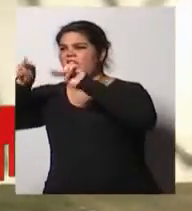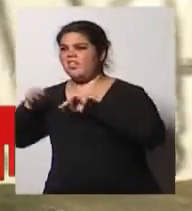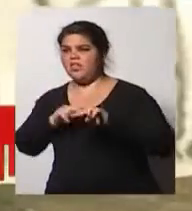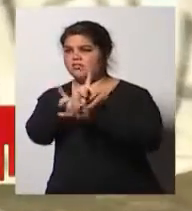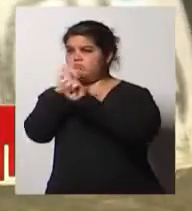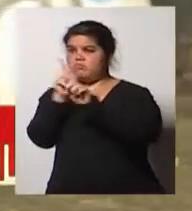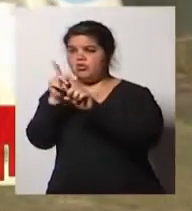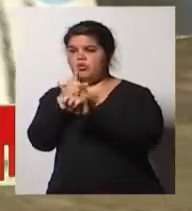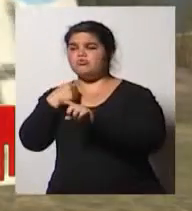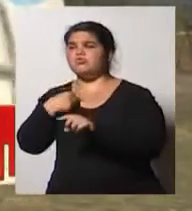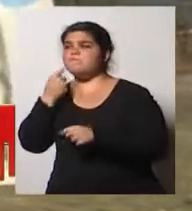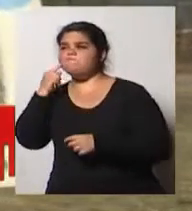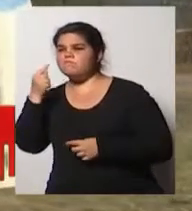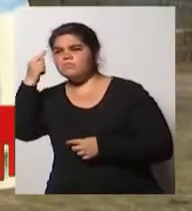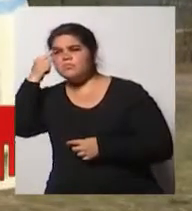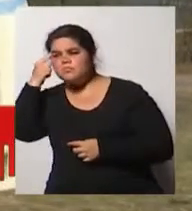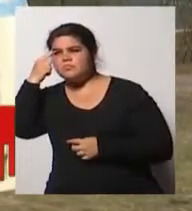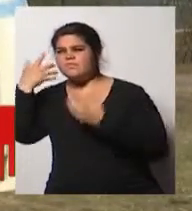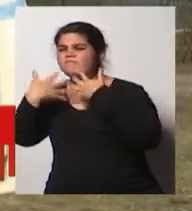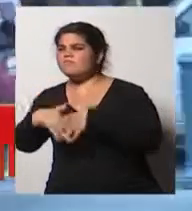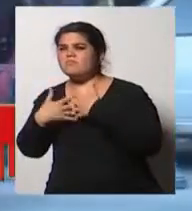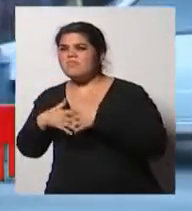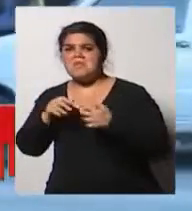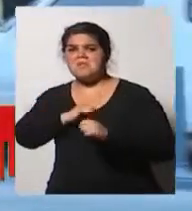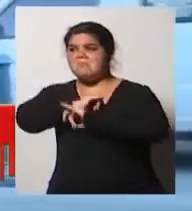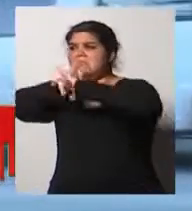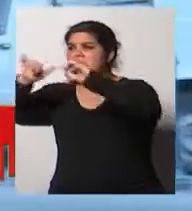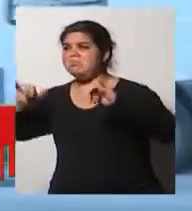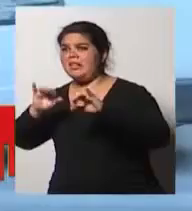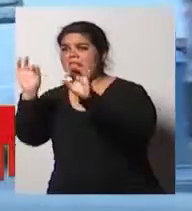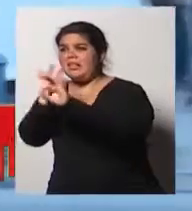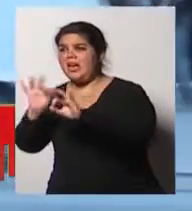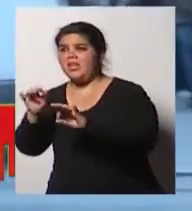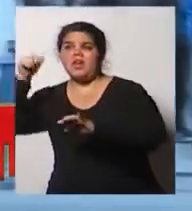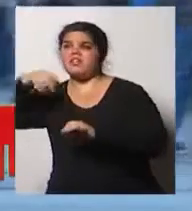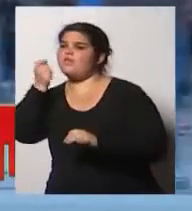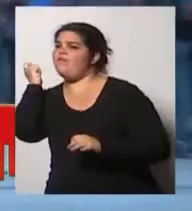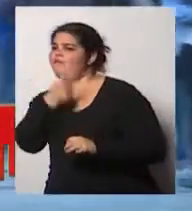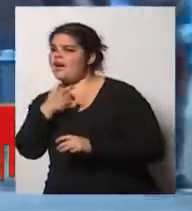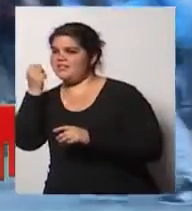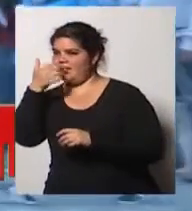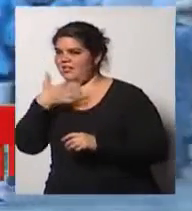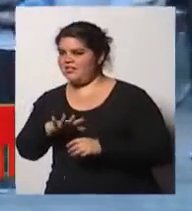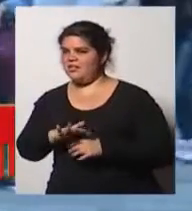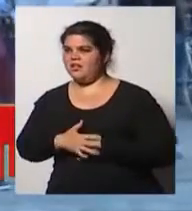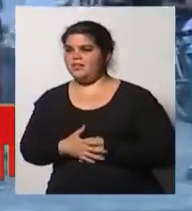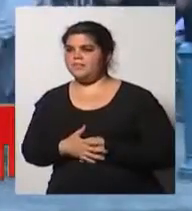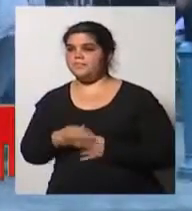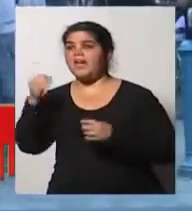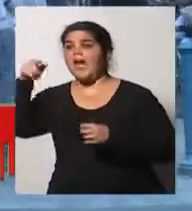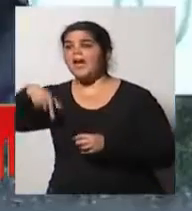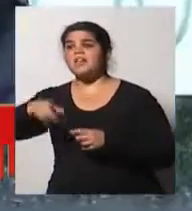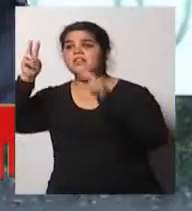dónde, qué dijeron y nadie dijo nada. Entonces acá es una cosa, esto es muy sencillo. Acá hay una